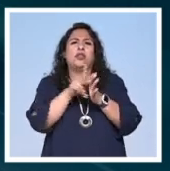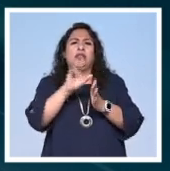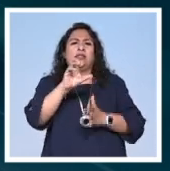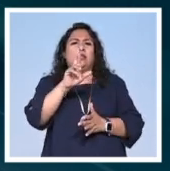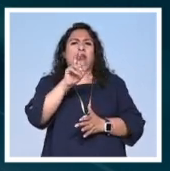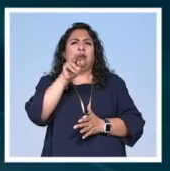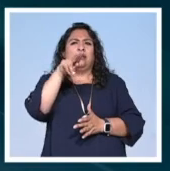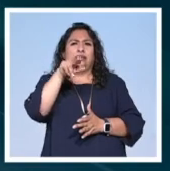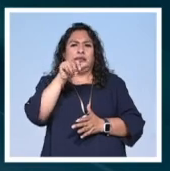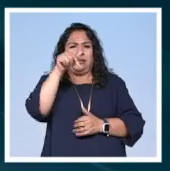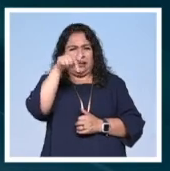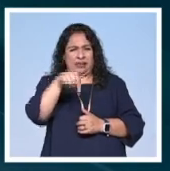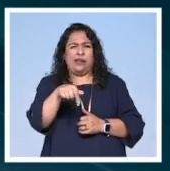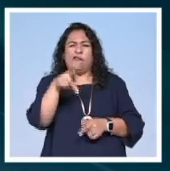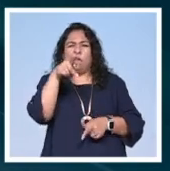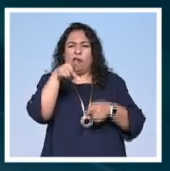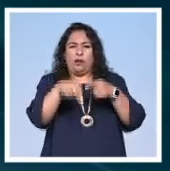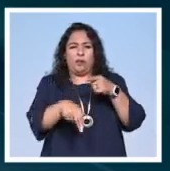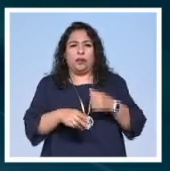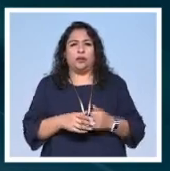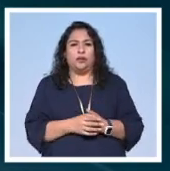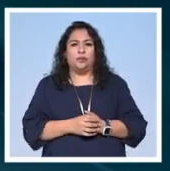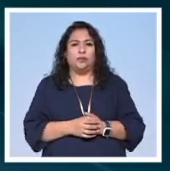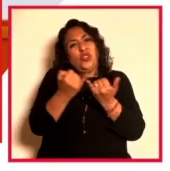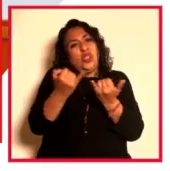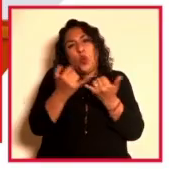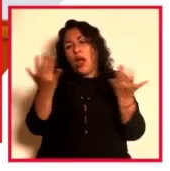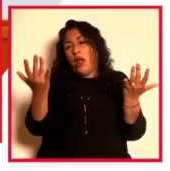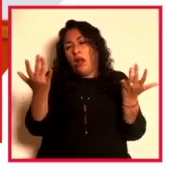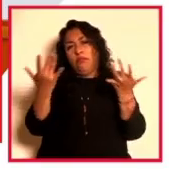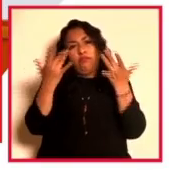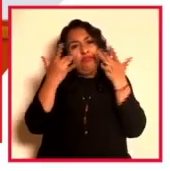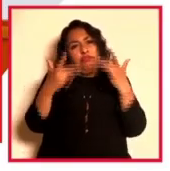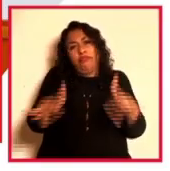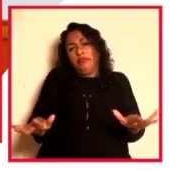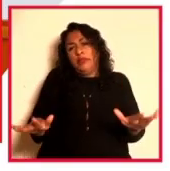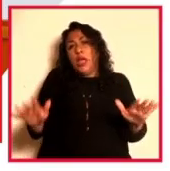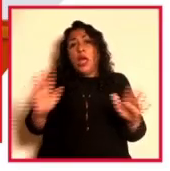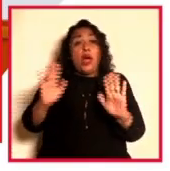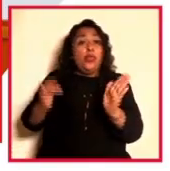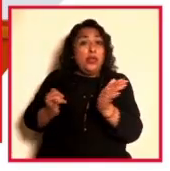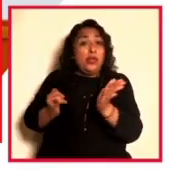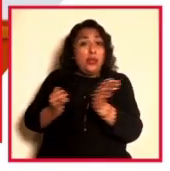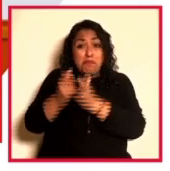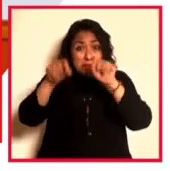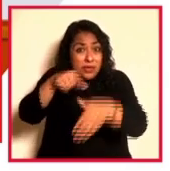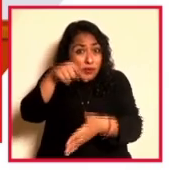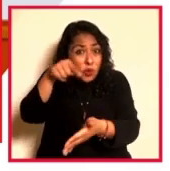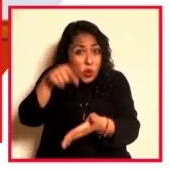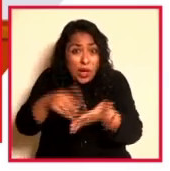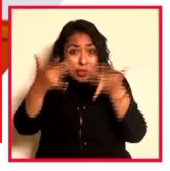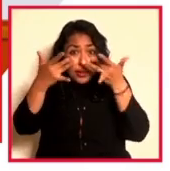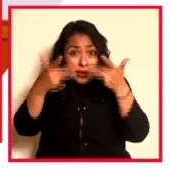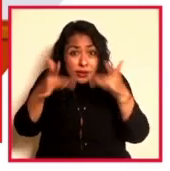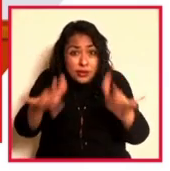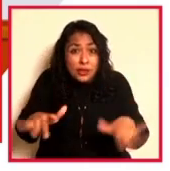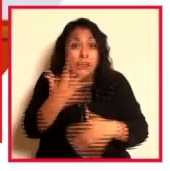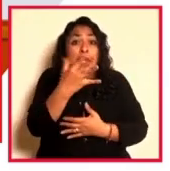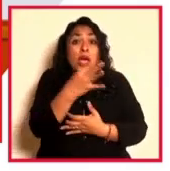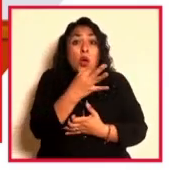Pacheco aquí un fragmenti tomamos la decisión ahí mismo y a los 5